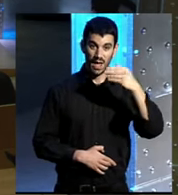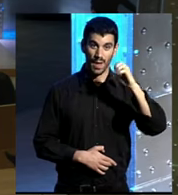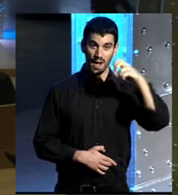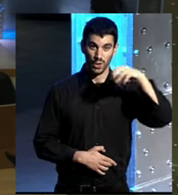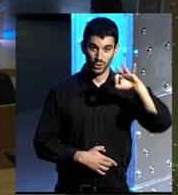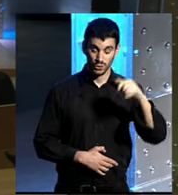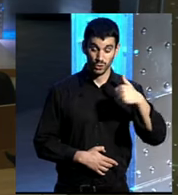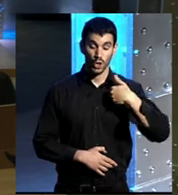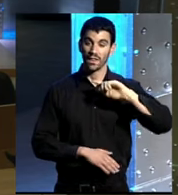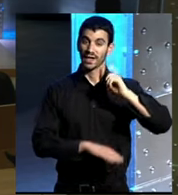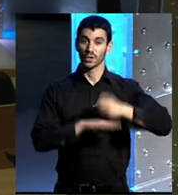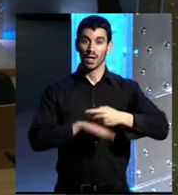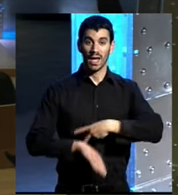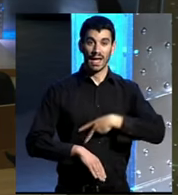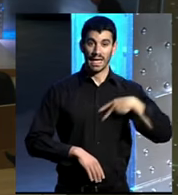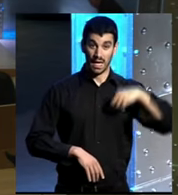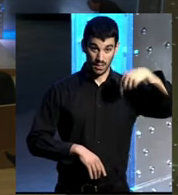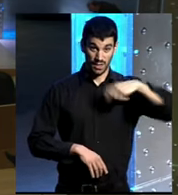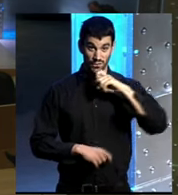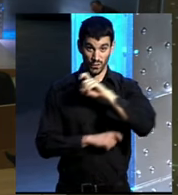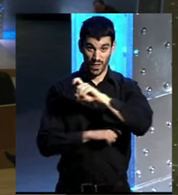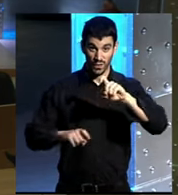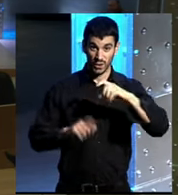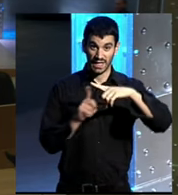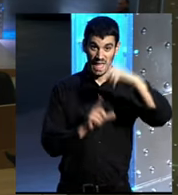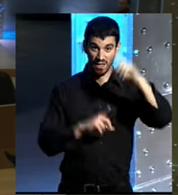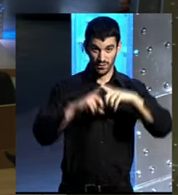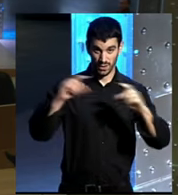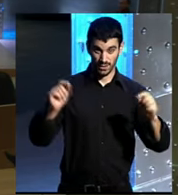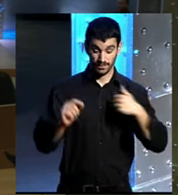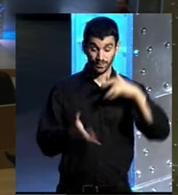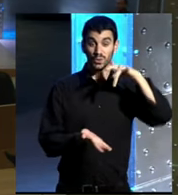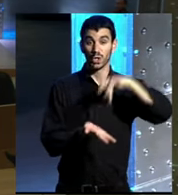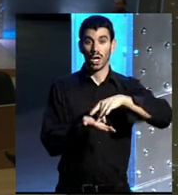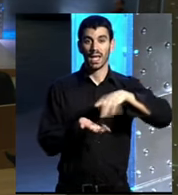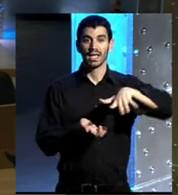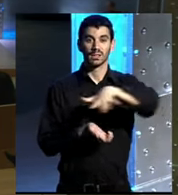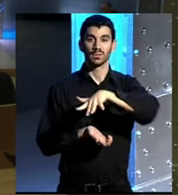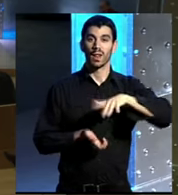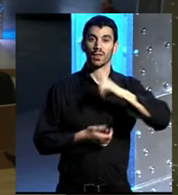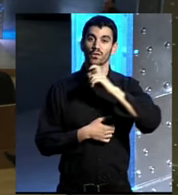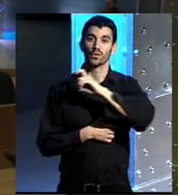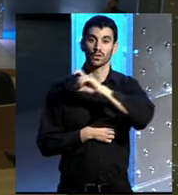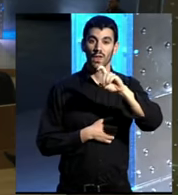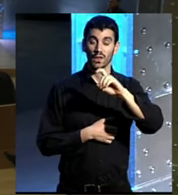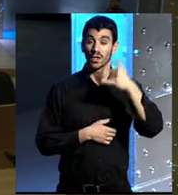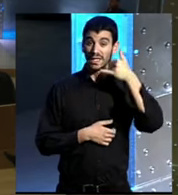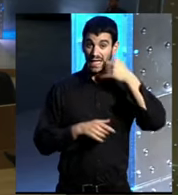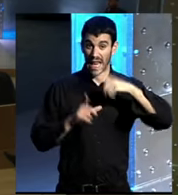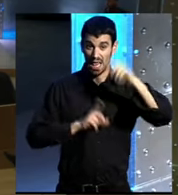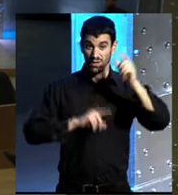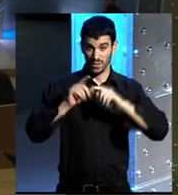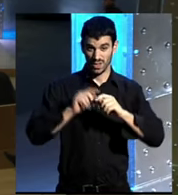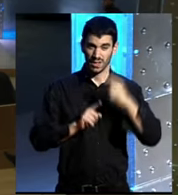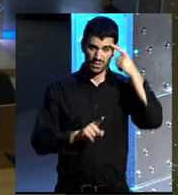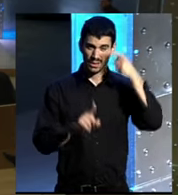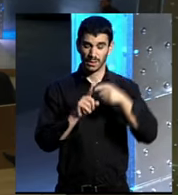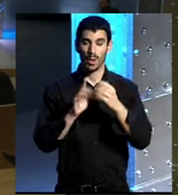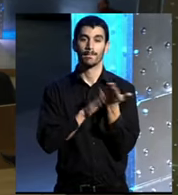Telefónica. Nos encontramos aquí en el espacio Fundación Telefónica para presentar un libro que se llama